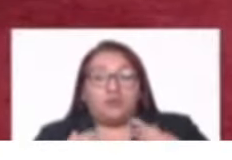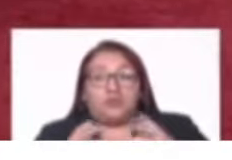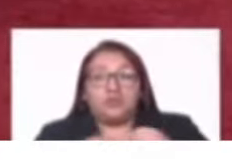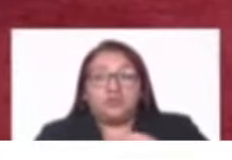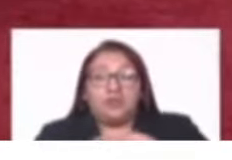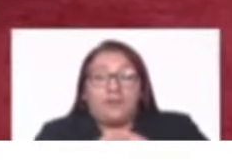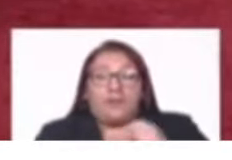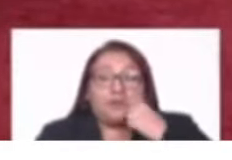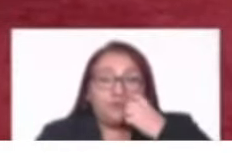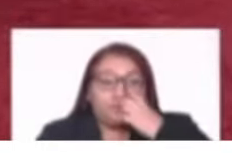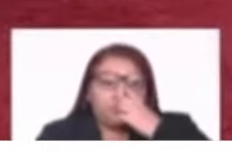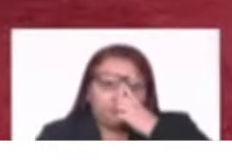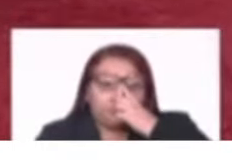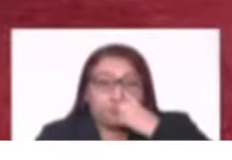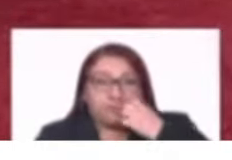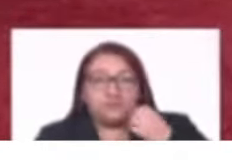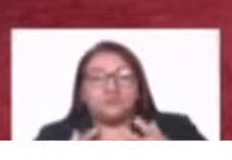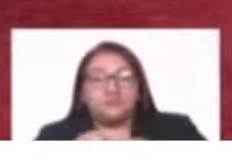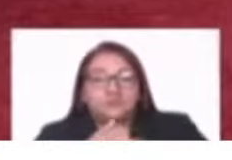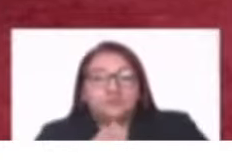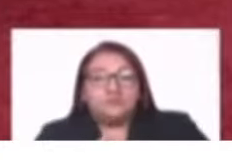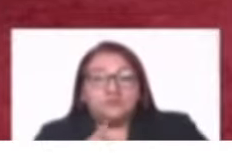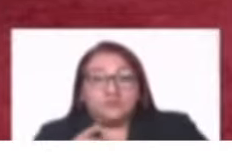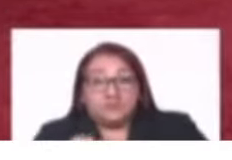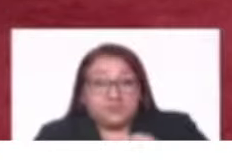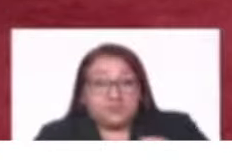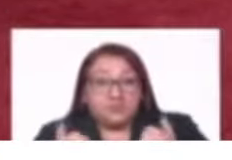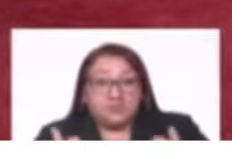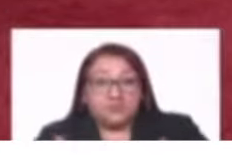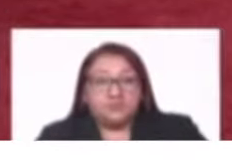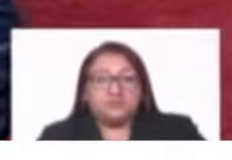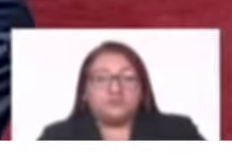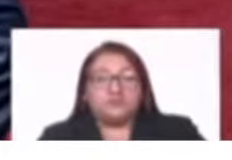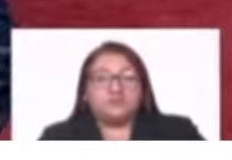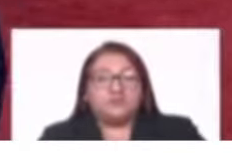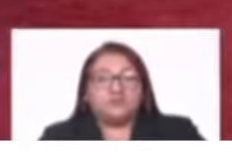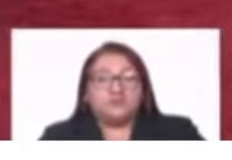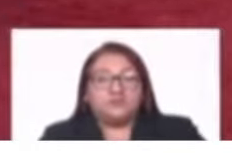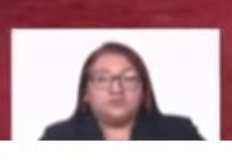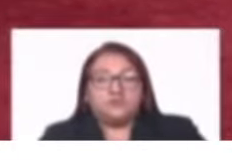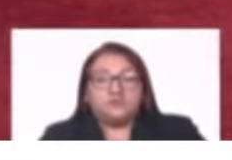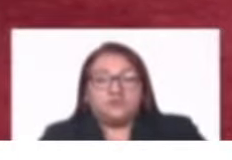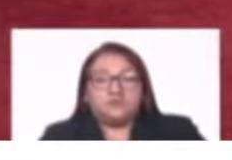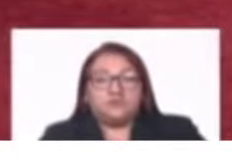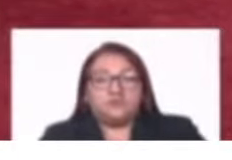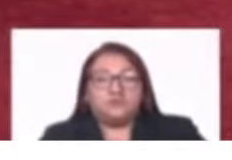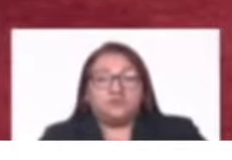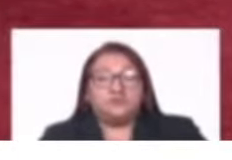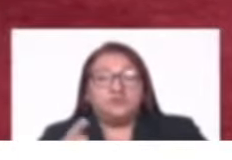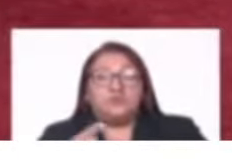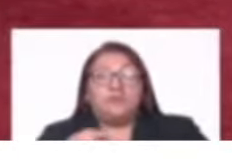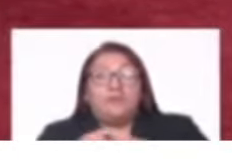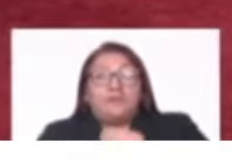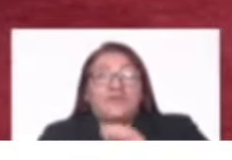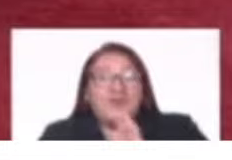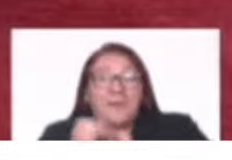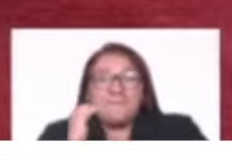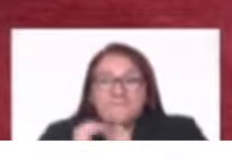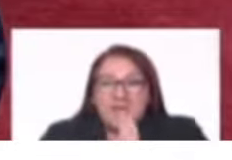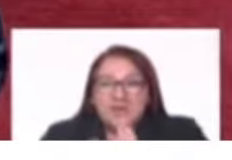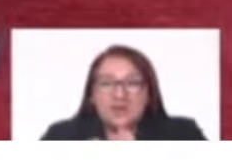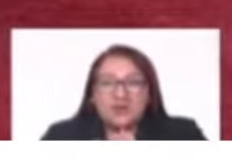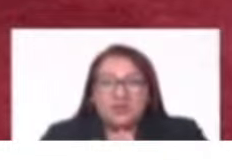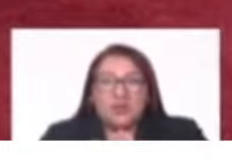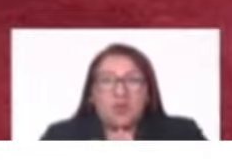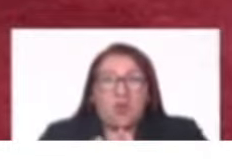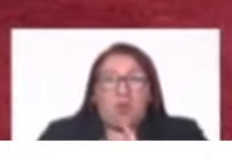Sin embargo, quiero empezar esta intervención sosteniendo que somos uno de los países con menor inflación en América